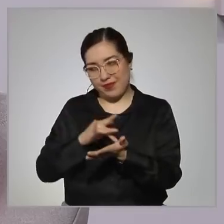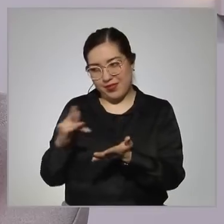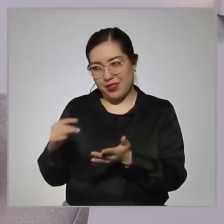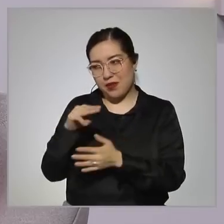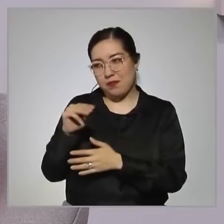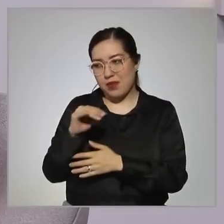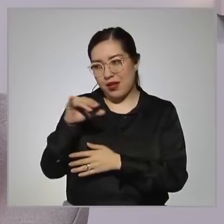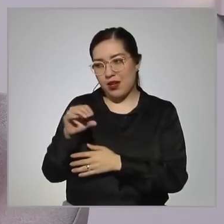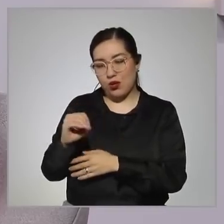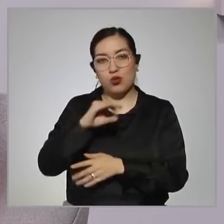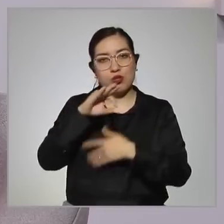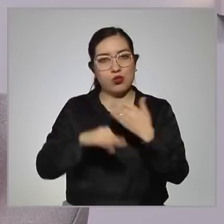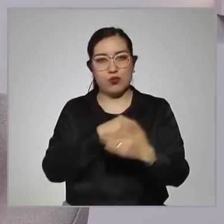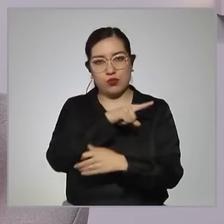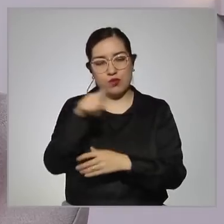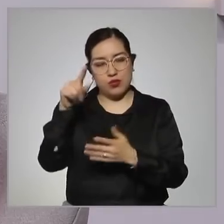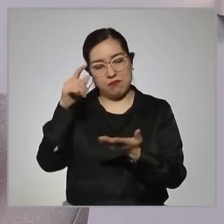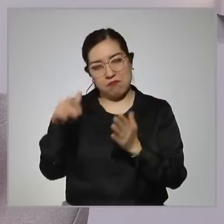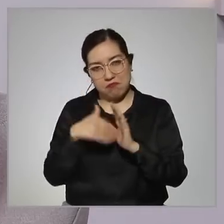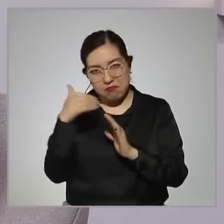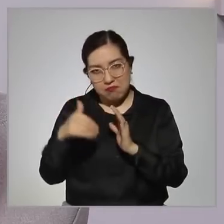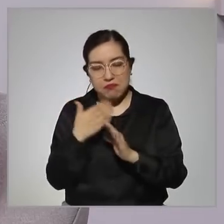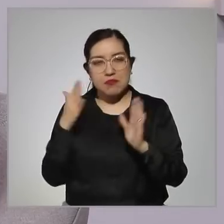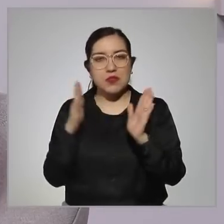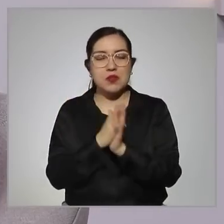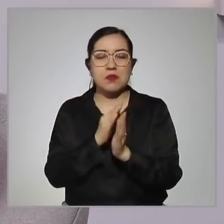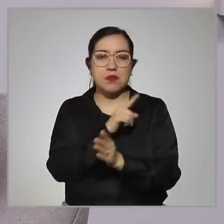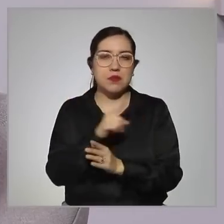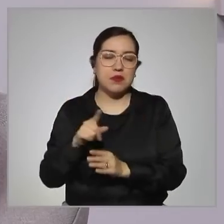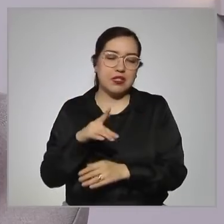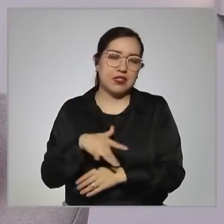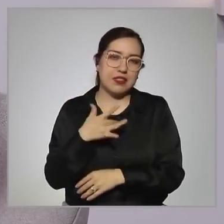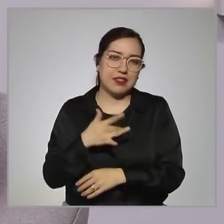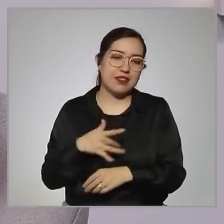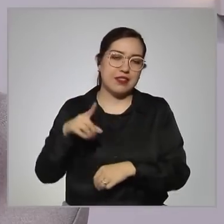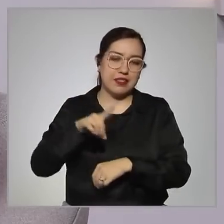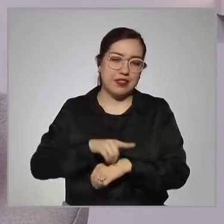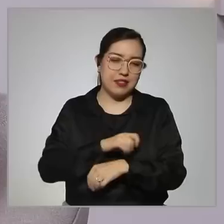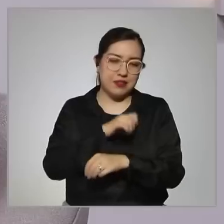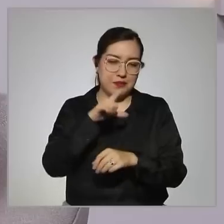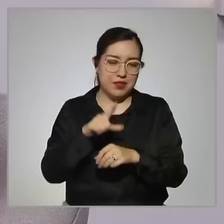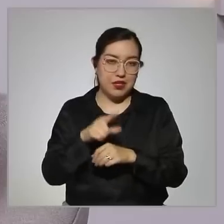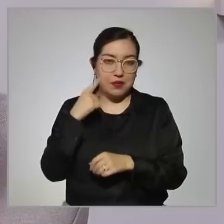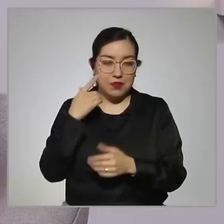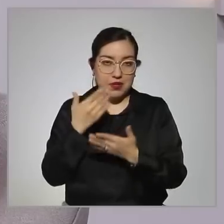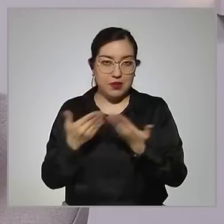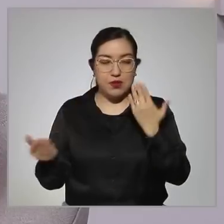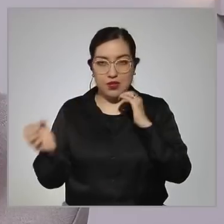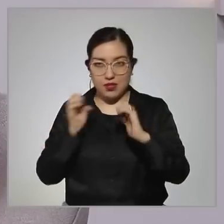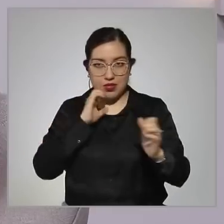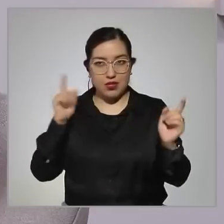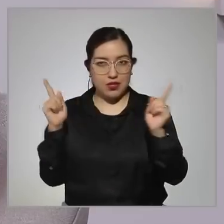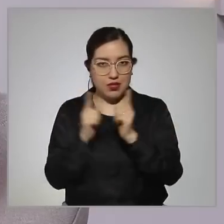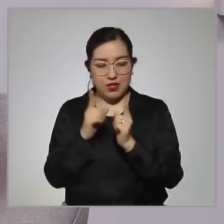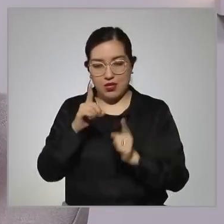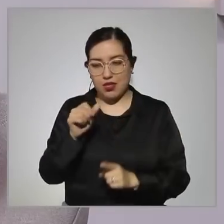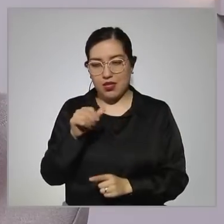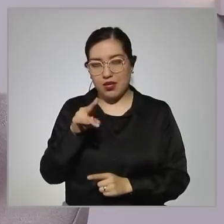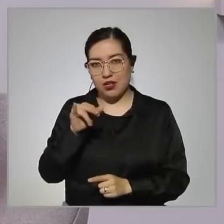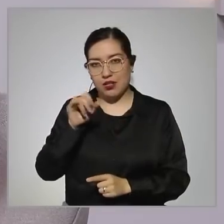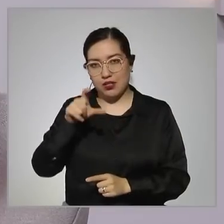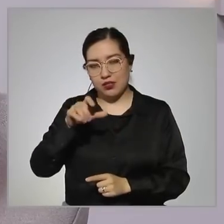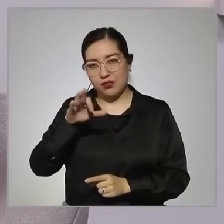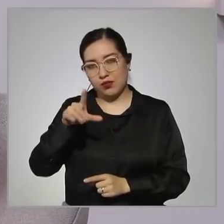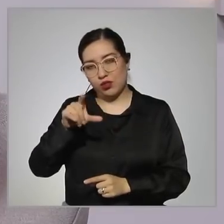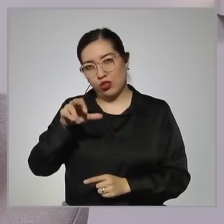comentario y a todas las personas que ya nos están escribiendo cómo lo han pasado y con todas sus preguntas. Vamos a escuchar esta entrevista a Daniel Flores. Él es